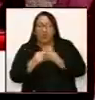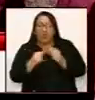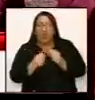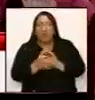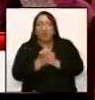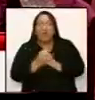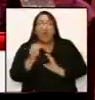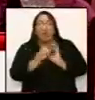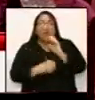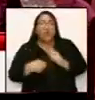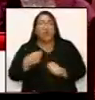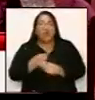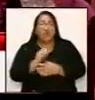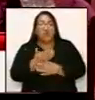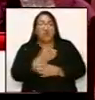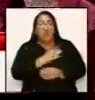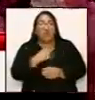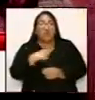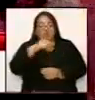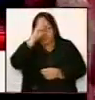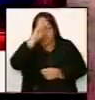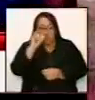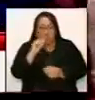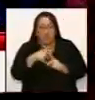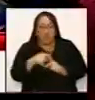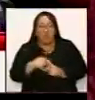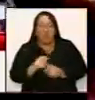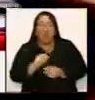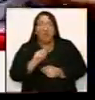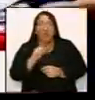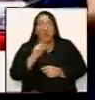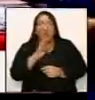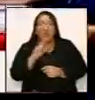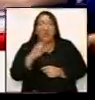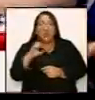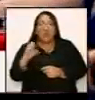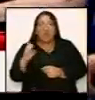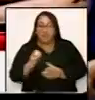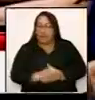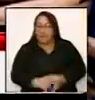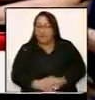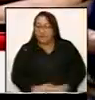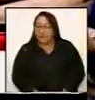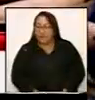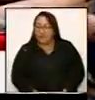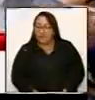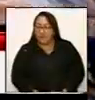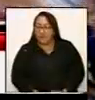amistad y cooperación técnico entre el Gobierno de la República de Perú y el Gobierno de Belice. Secretaria Técnica.